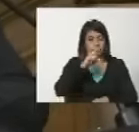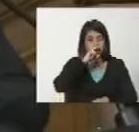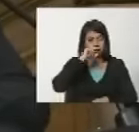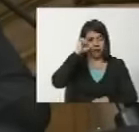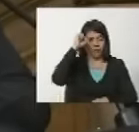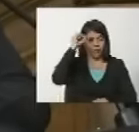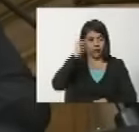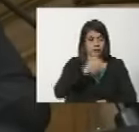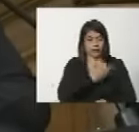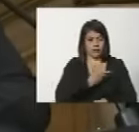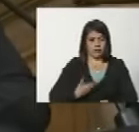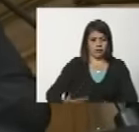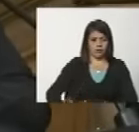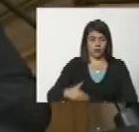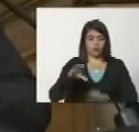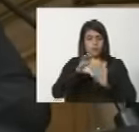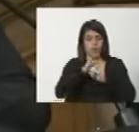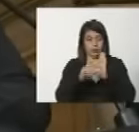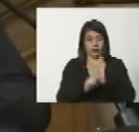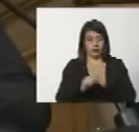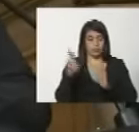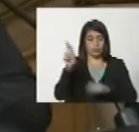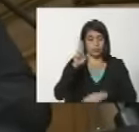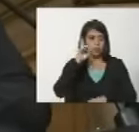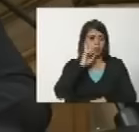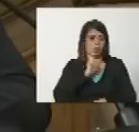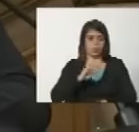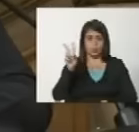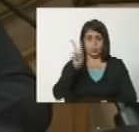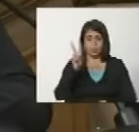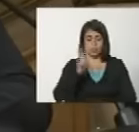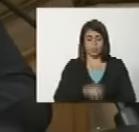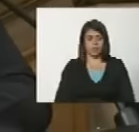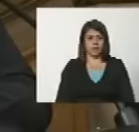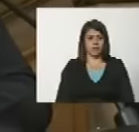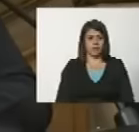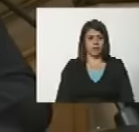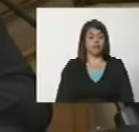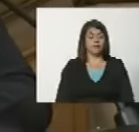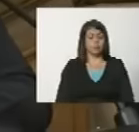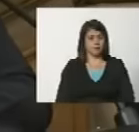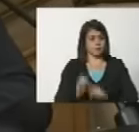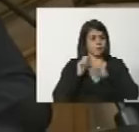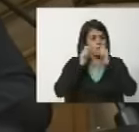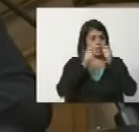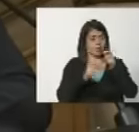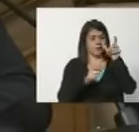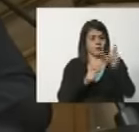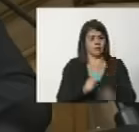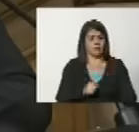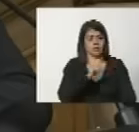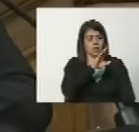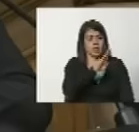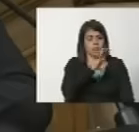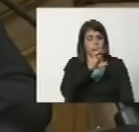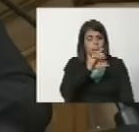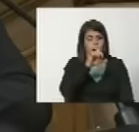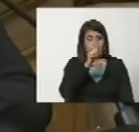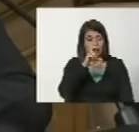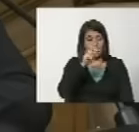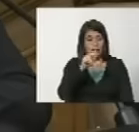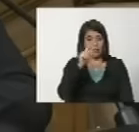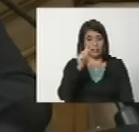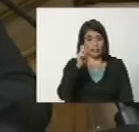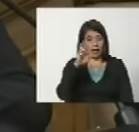Nicolás Maduro Moros, presidente constitucional de la República Bolivariana de Venezuela, para designar a la ciudadana Belén Teresa